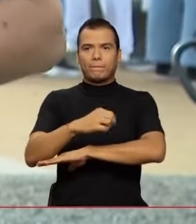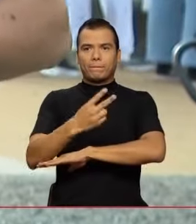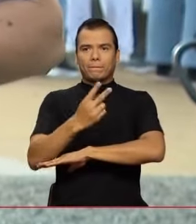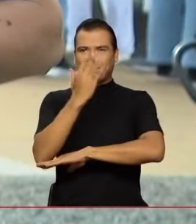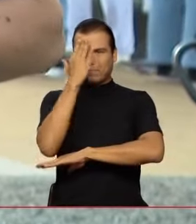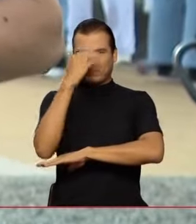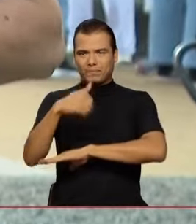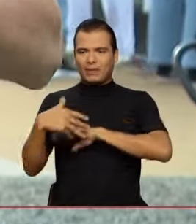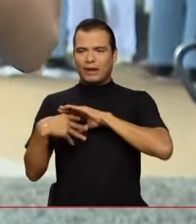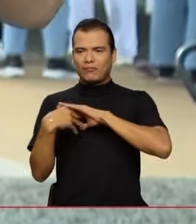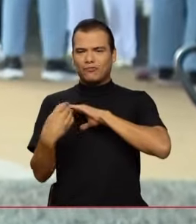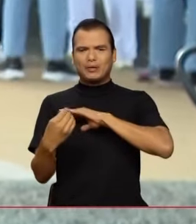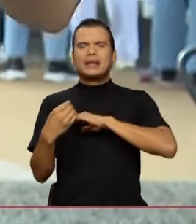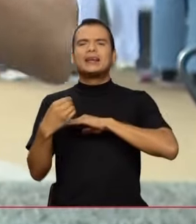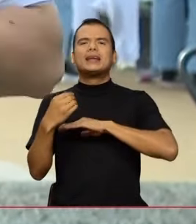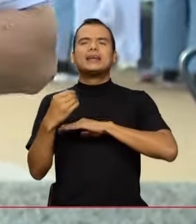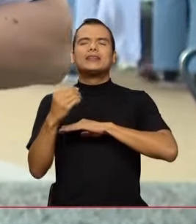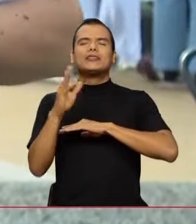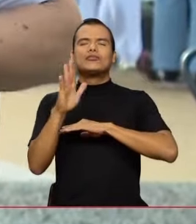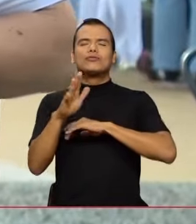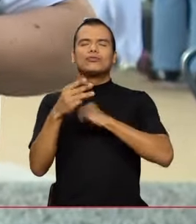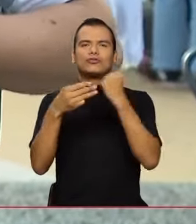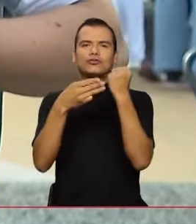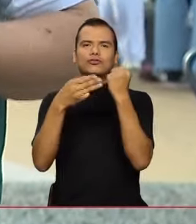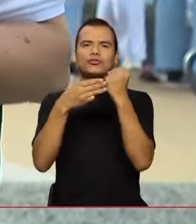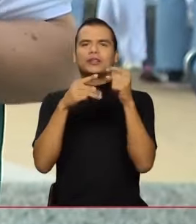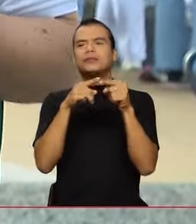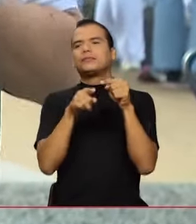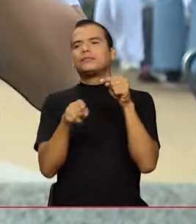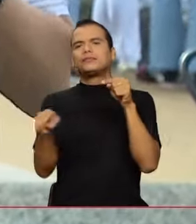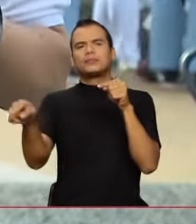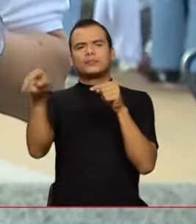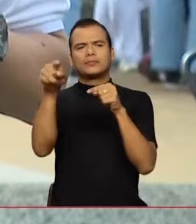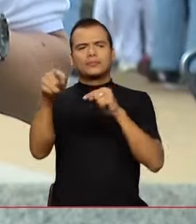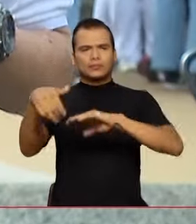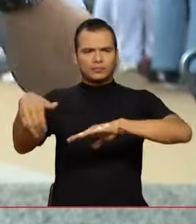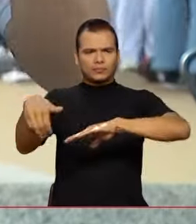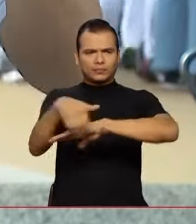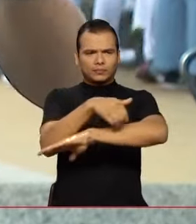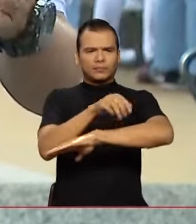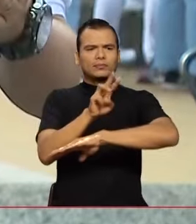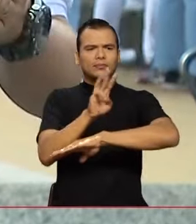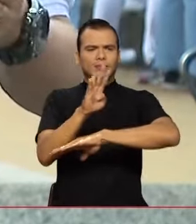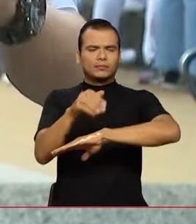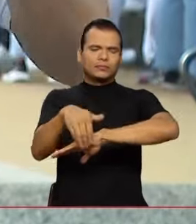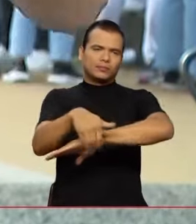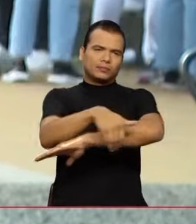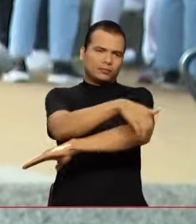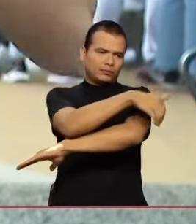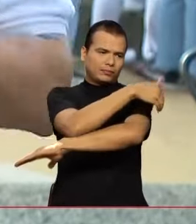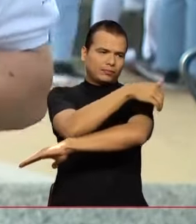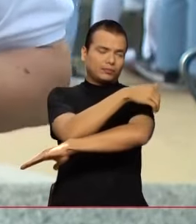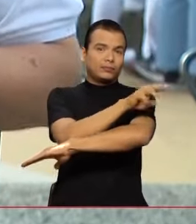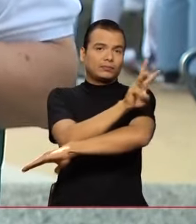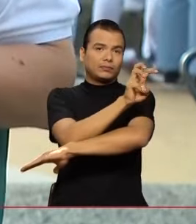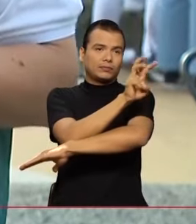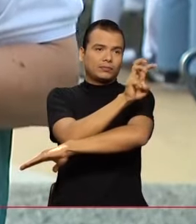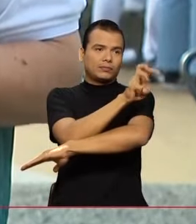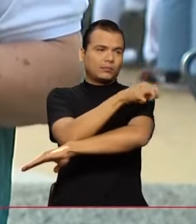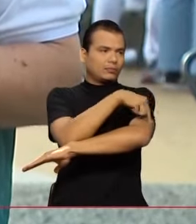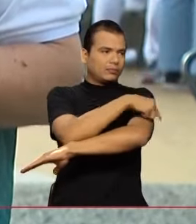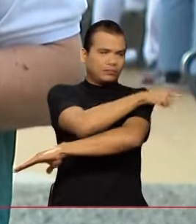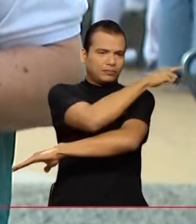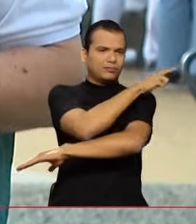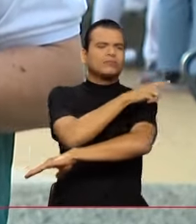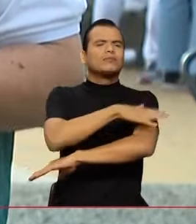aquí con el SENA de Salomia. Vamos hacia buscando la calle 34, luego la carrera octava en búsqueda de la plazoleta